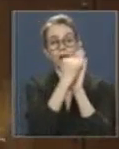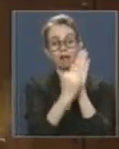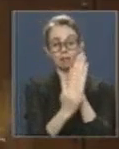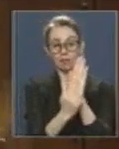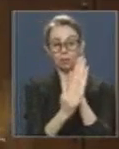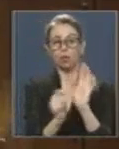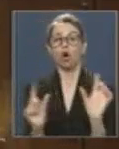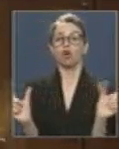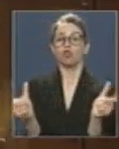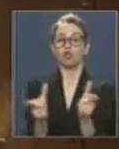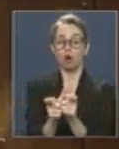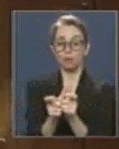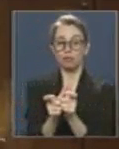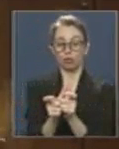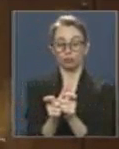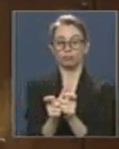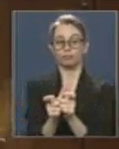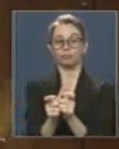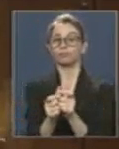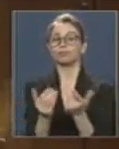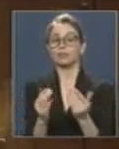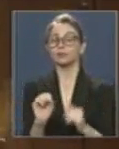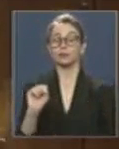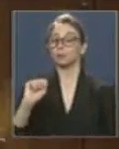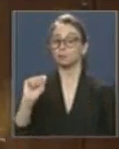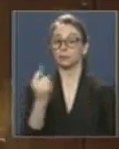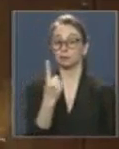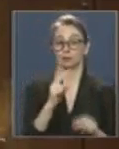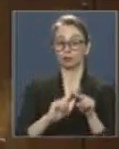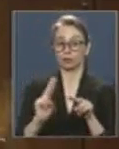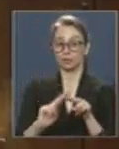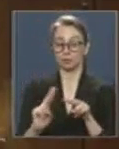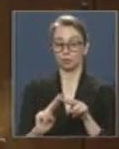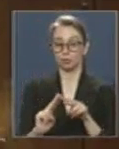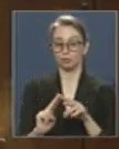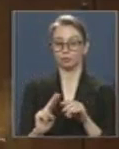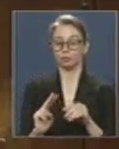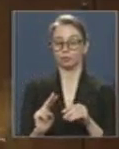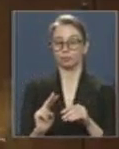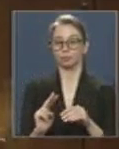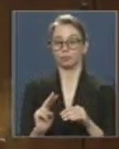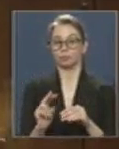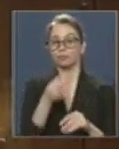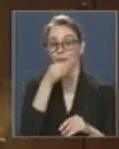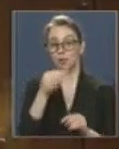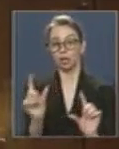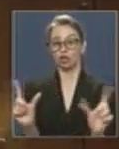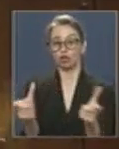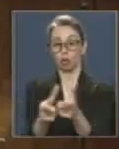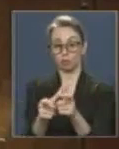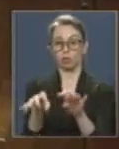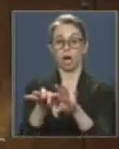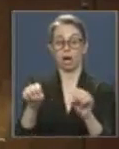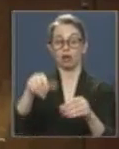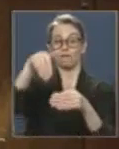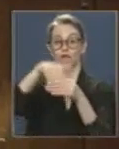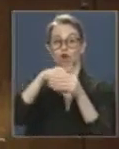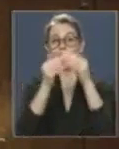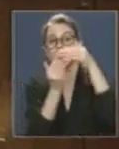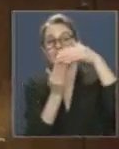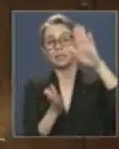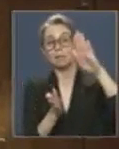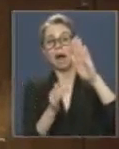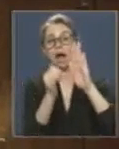comisión le dio el siguiente tratamiento. Lo primero fue hacer presente que la comisión acordó votar separadamente